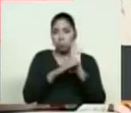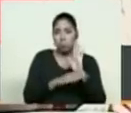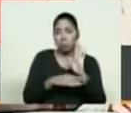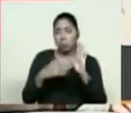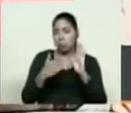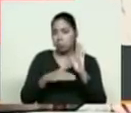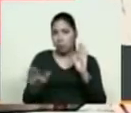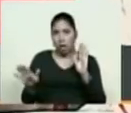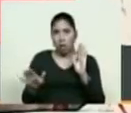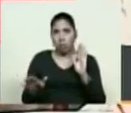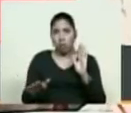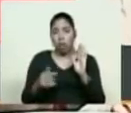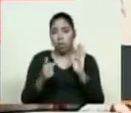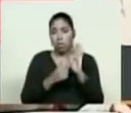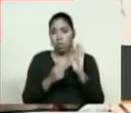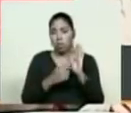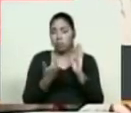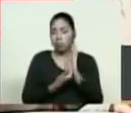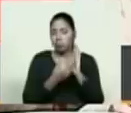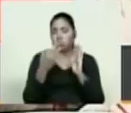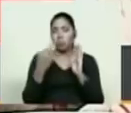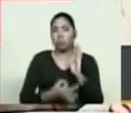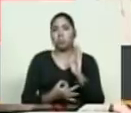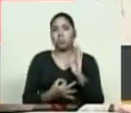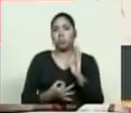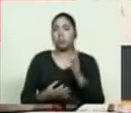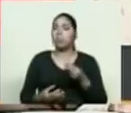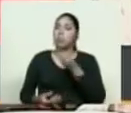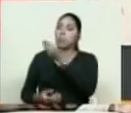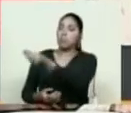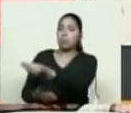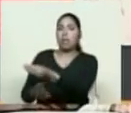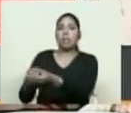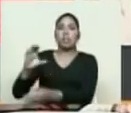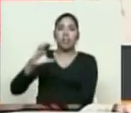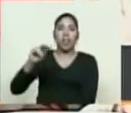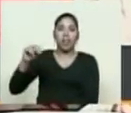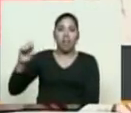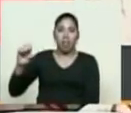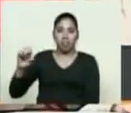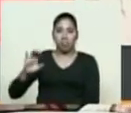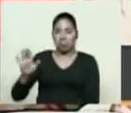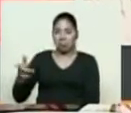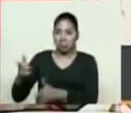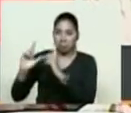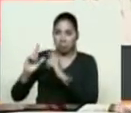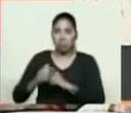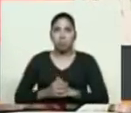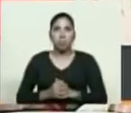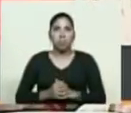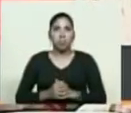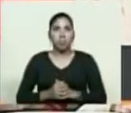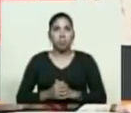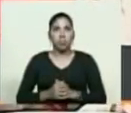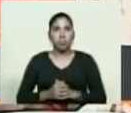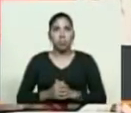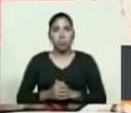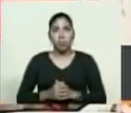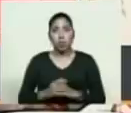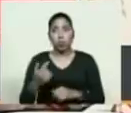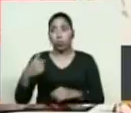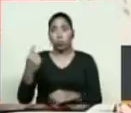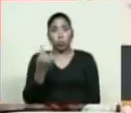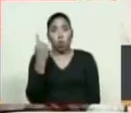entregados ante el organismo electoral. Luego estaba la fecha, ¿no? Que solo es sábado y domingo. No es sábado y domingo,